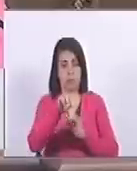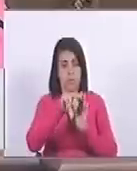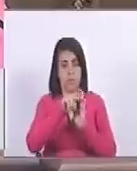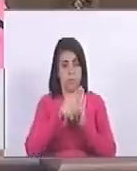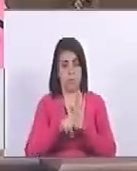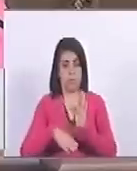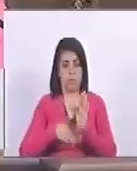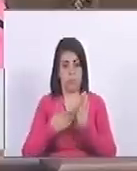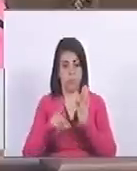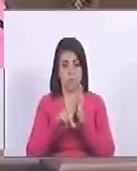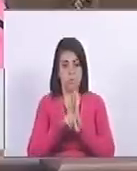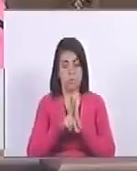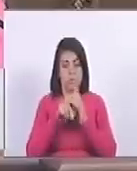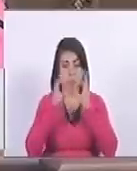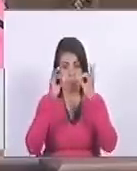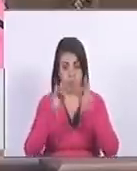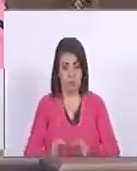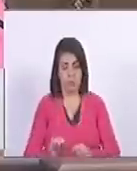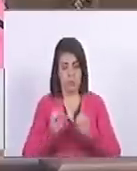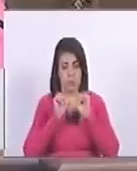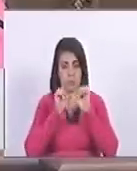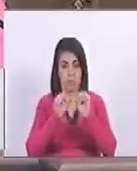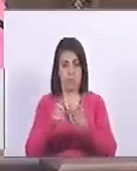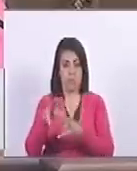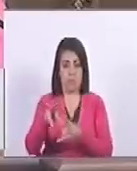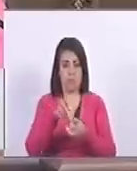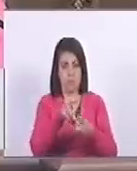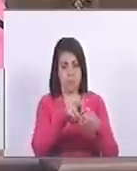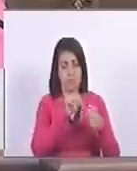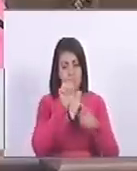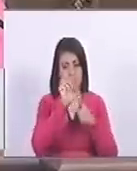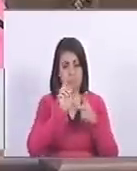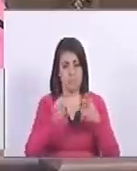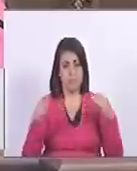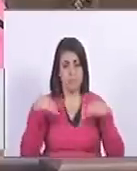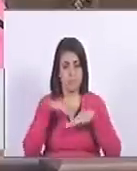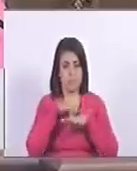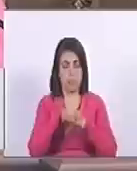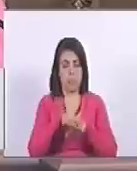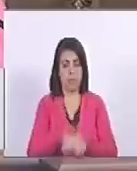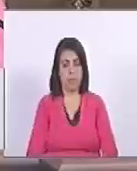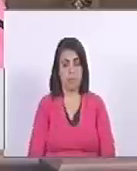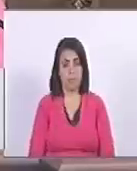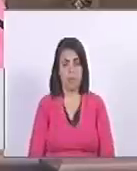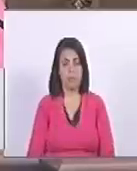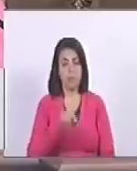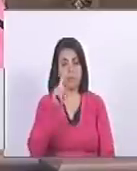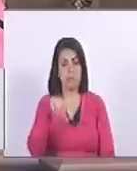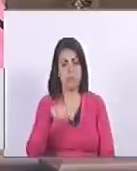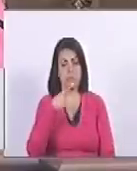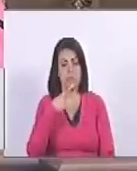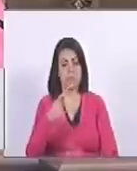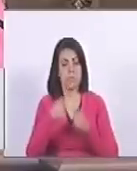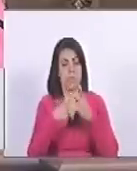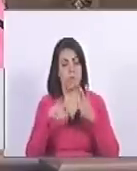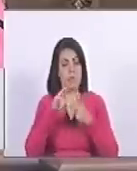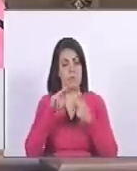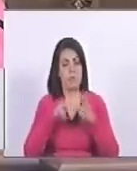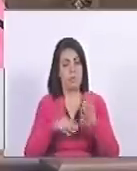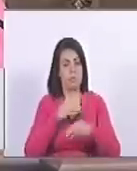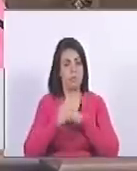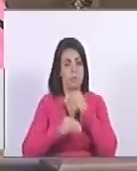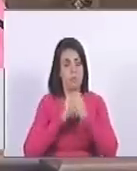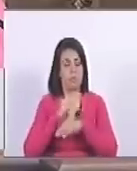podrá delegar la definición y fijación de los elementos integradores del tributo, así como las demás materias